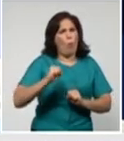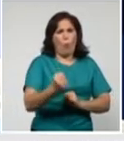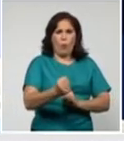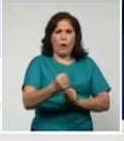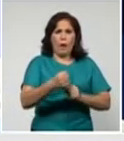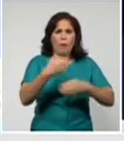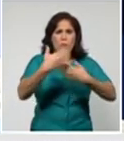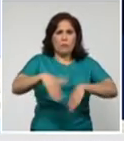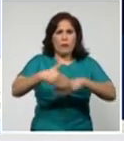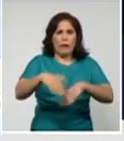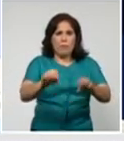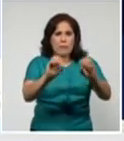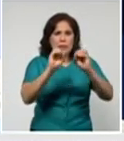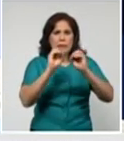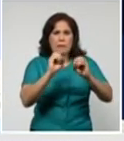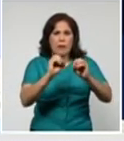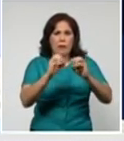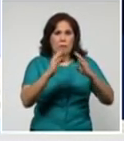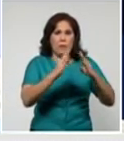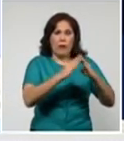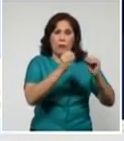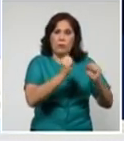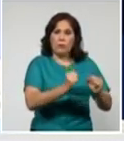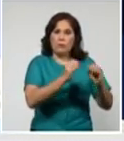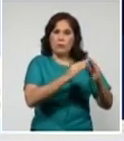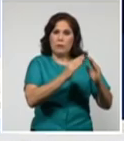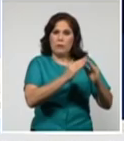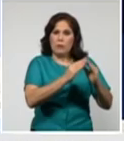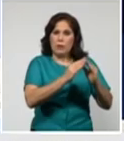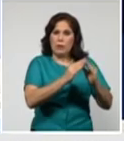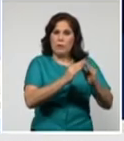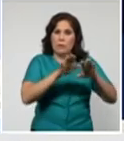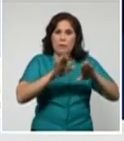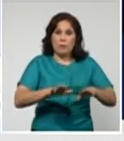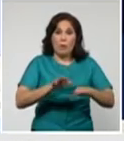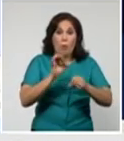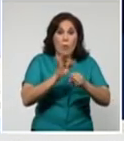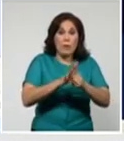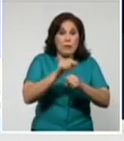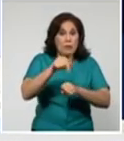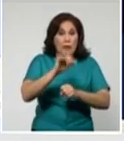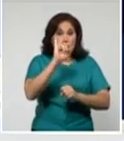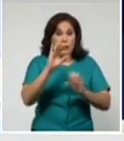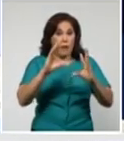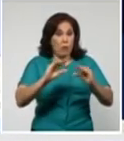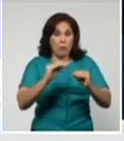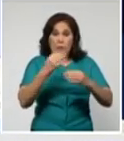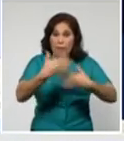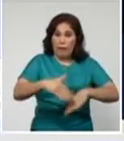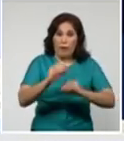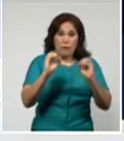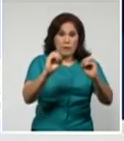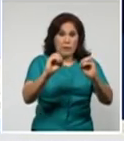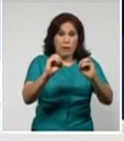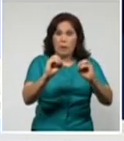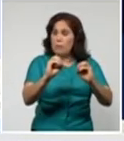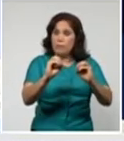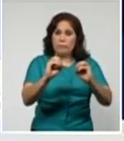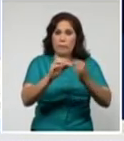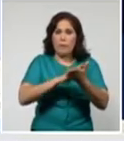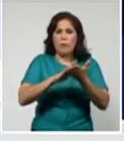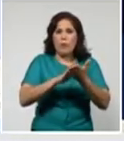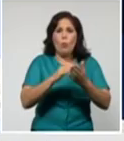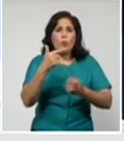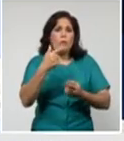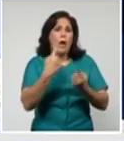movimiento. En algunos casos es lo que se llama el toque de queda, a partir de 1 hora no se puede estar saliendo, excepto con una